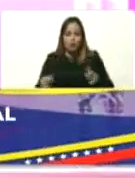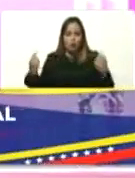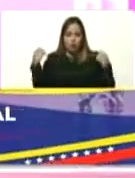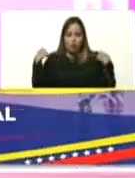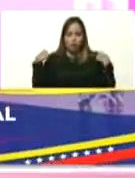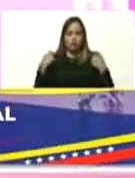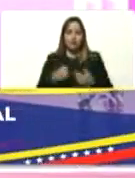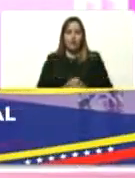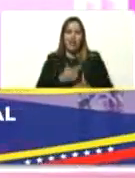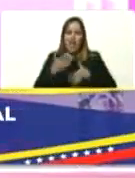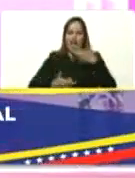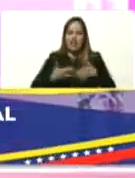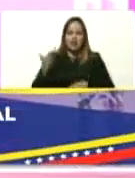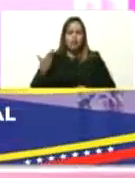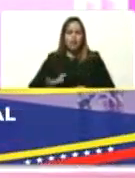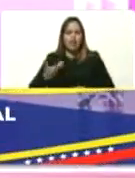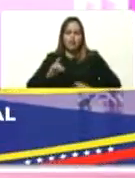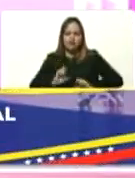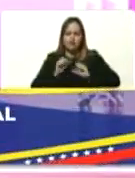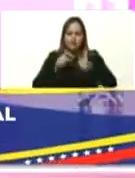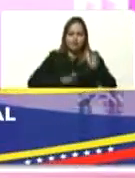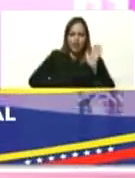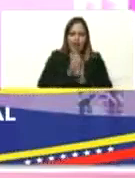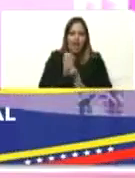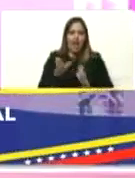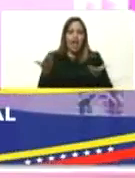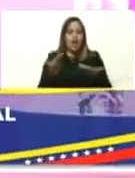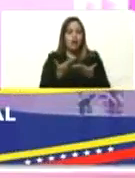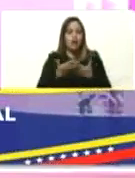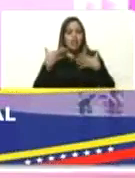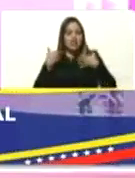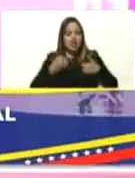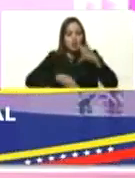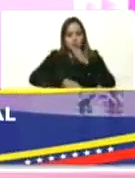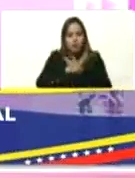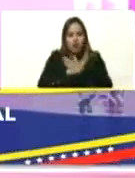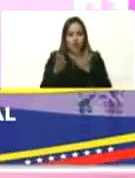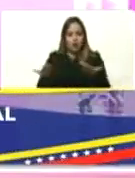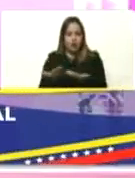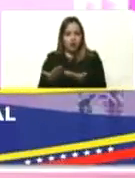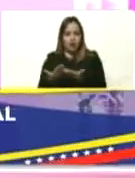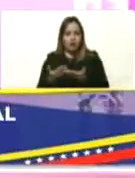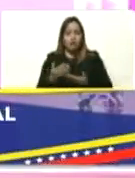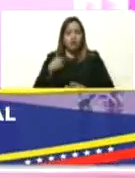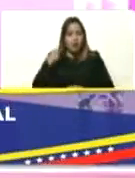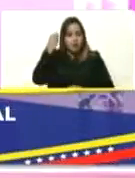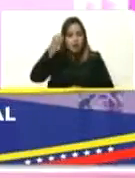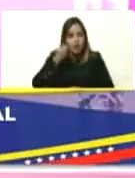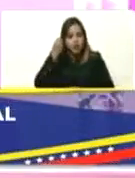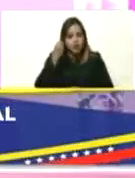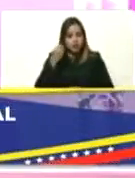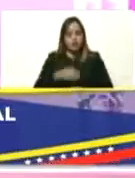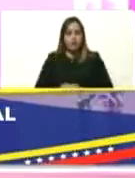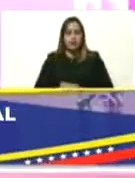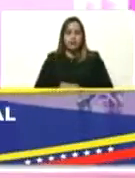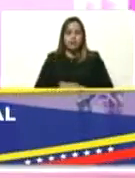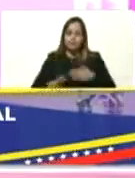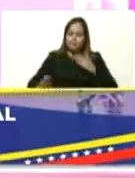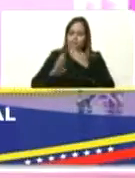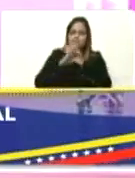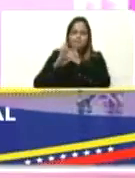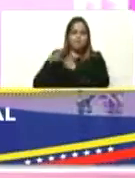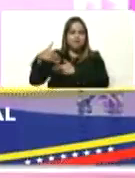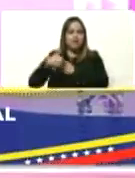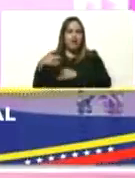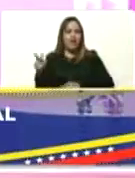que debemos desarrollar desde la escuela, desde Salud va a la Escuela. Pienso que las medidas coercitivas unilaterales